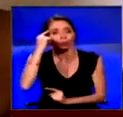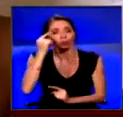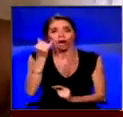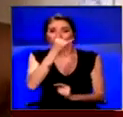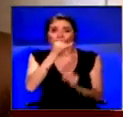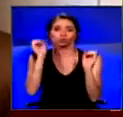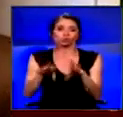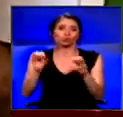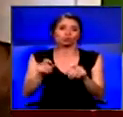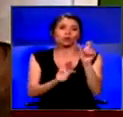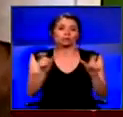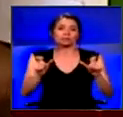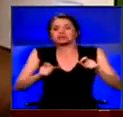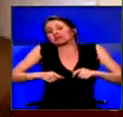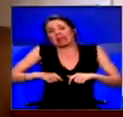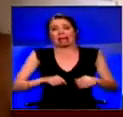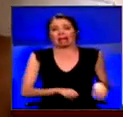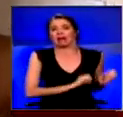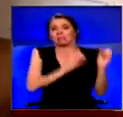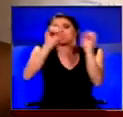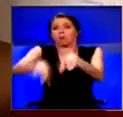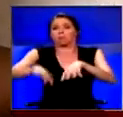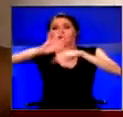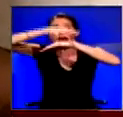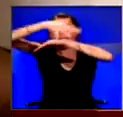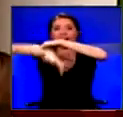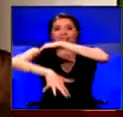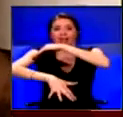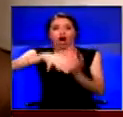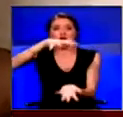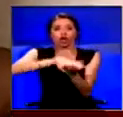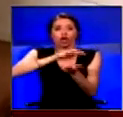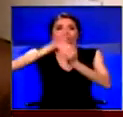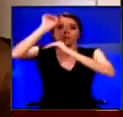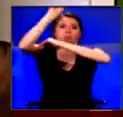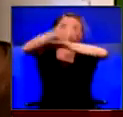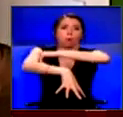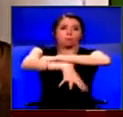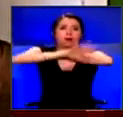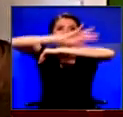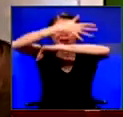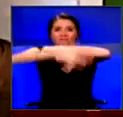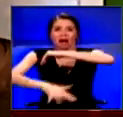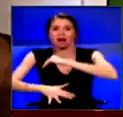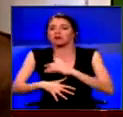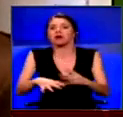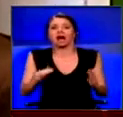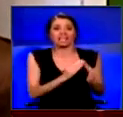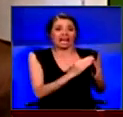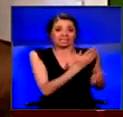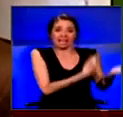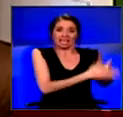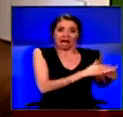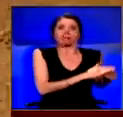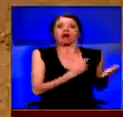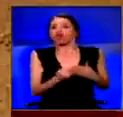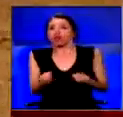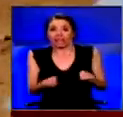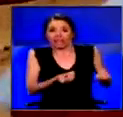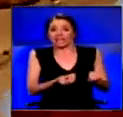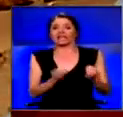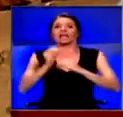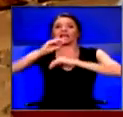también, que la gente tira para las quebradas y tira colchones, tira de todo lo que le va cambiando en la casa, lo va tirando a las quebradas.